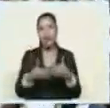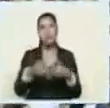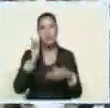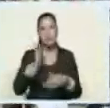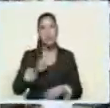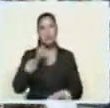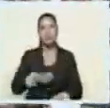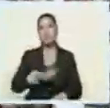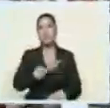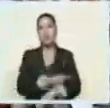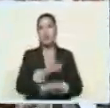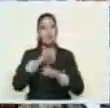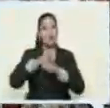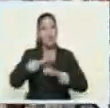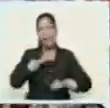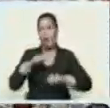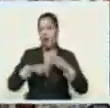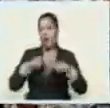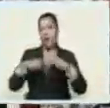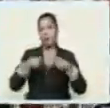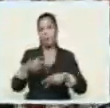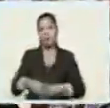para ponerla a producir